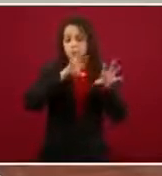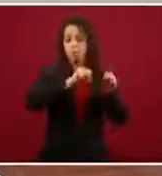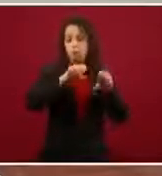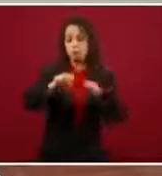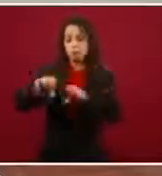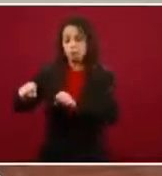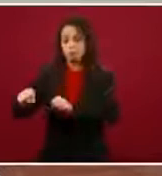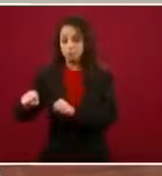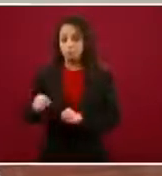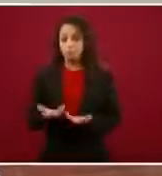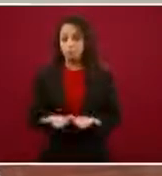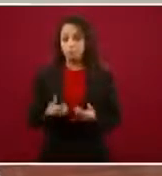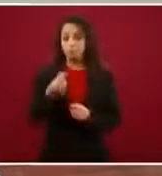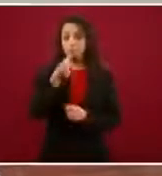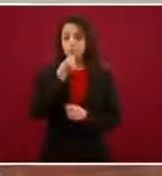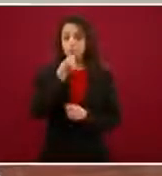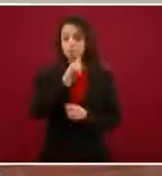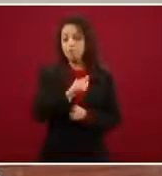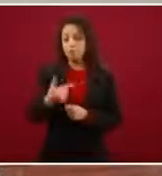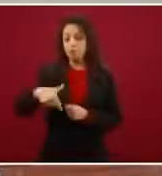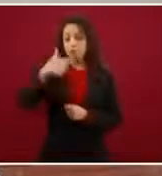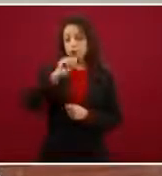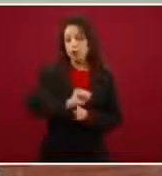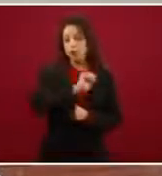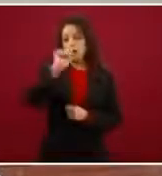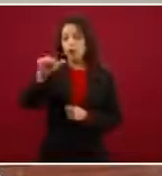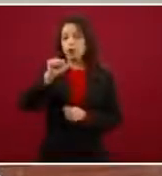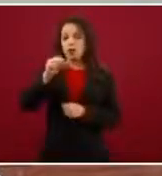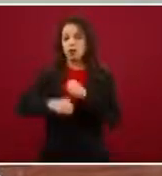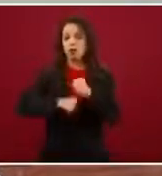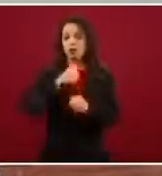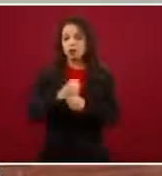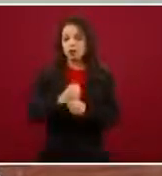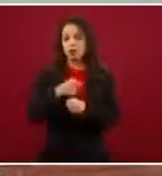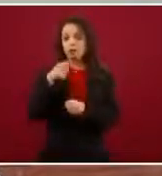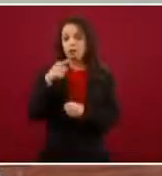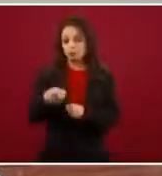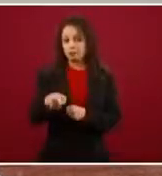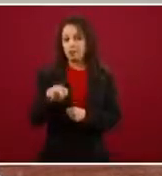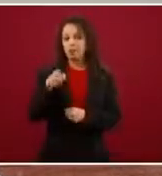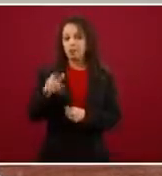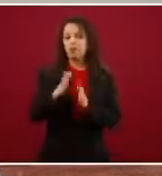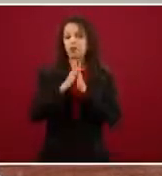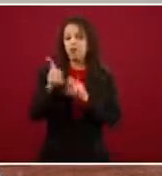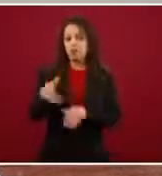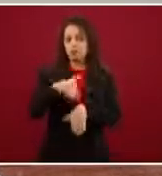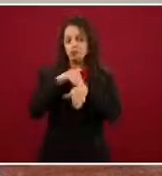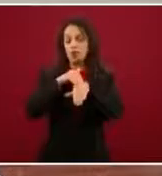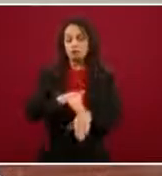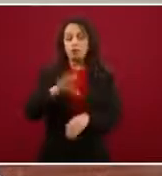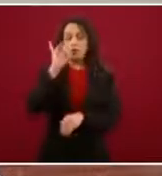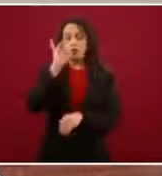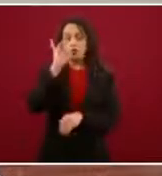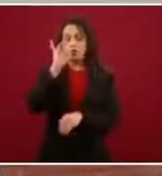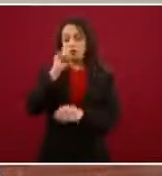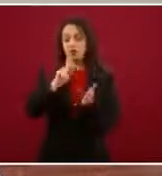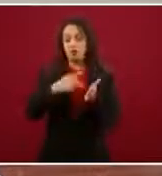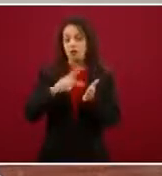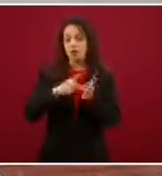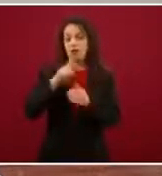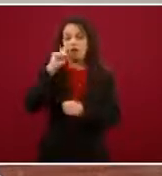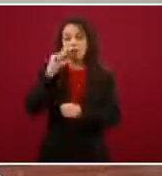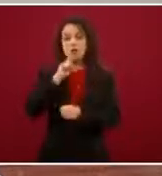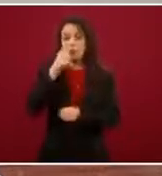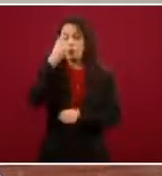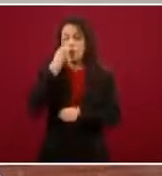de niñas de 12 a 16 años, a las cuales se les obligaba a tener 30 relaciones sexuales al día para efecto de darle